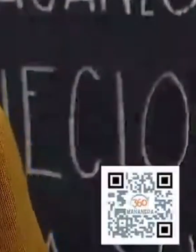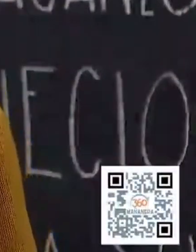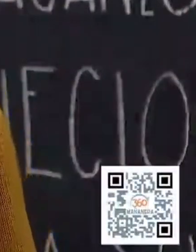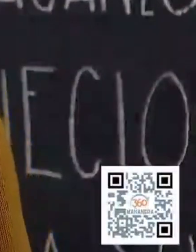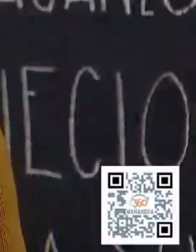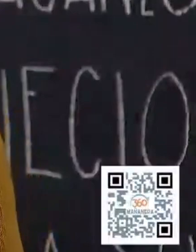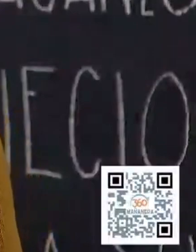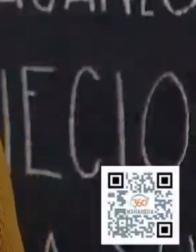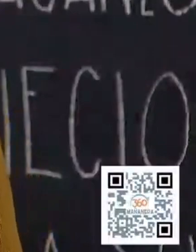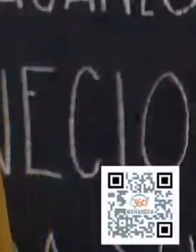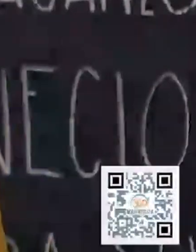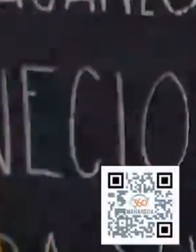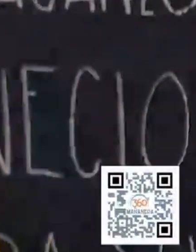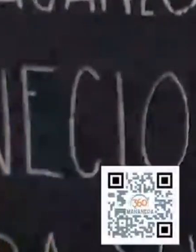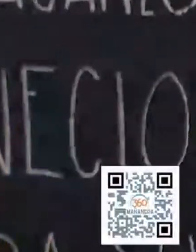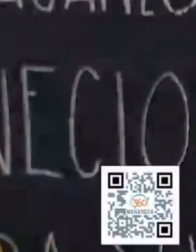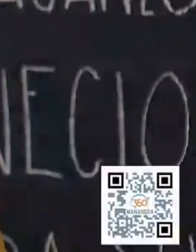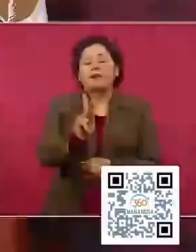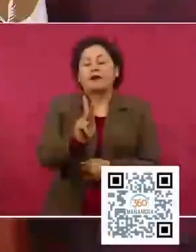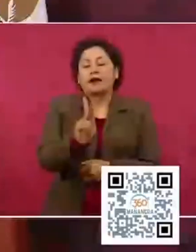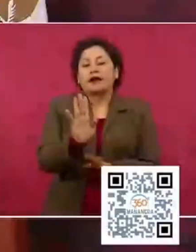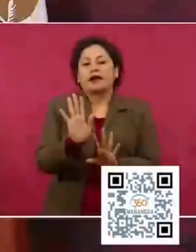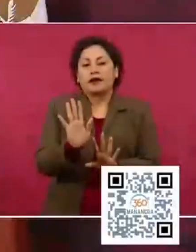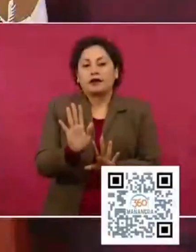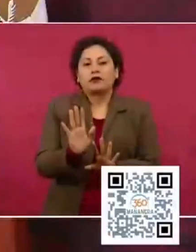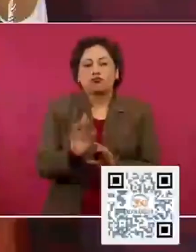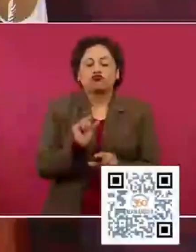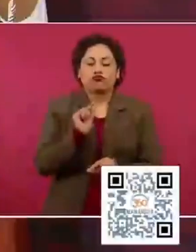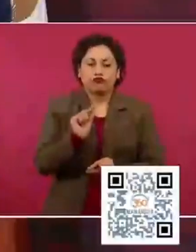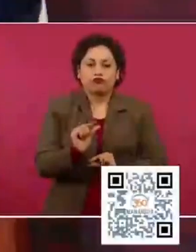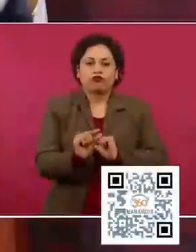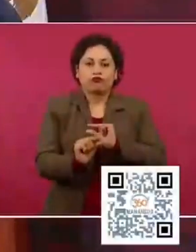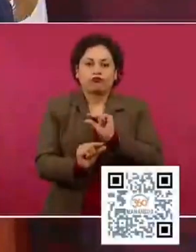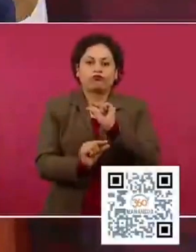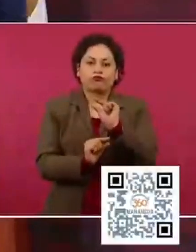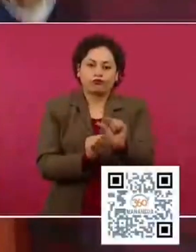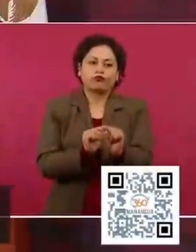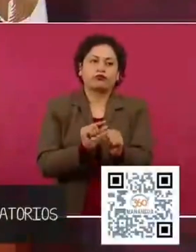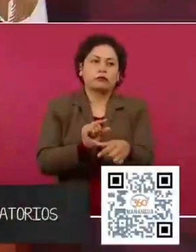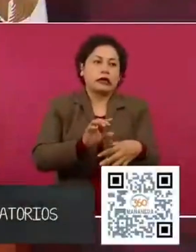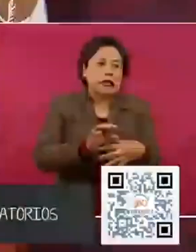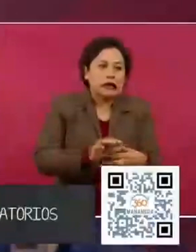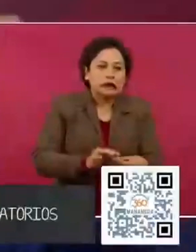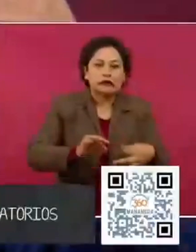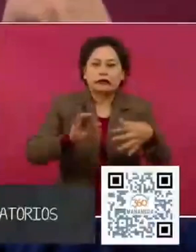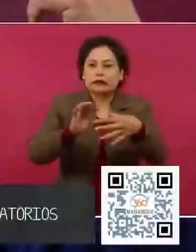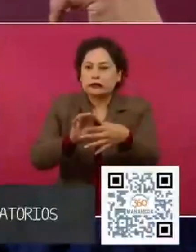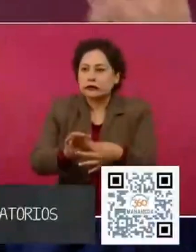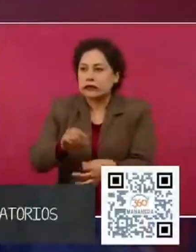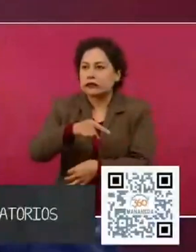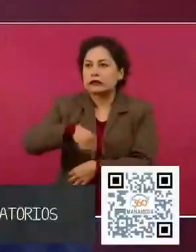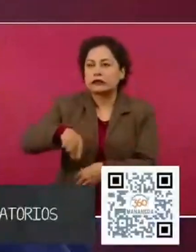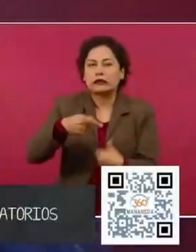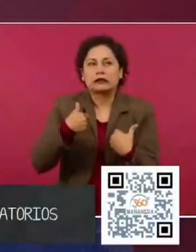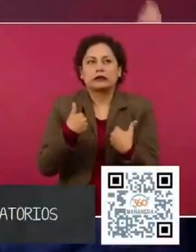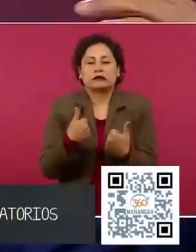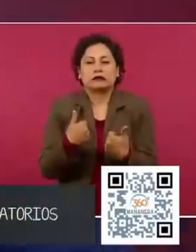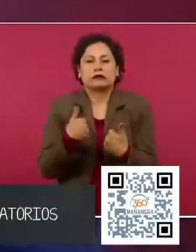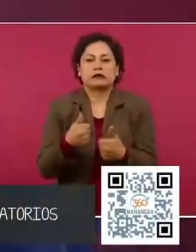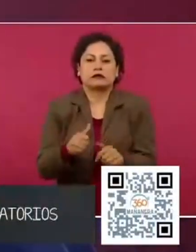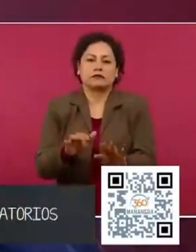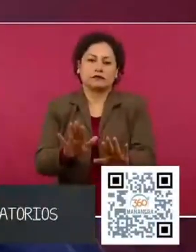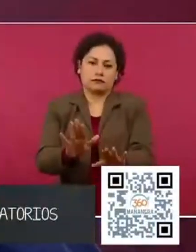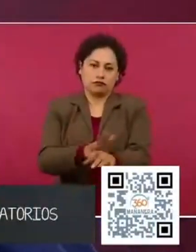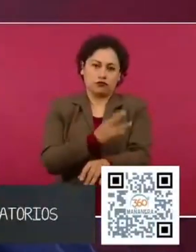o en el congreso hay otras prioridades y yo aquí haría un llamado respetuoso